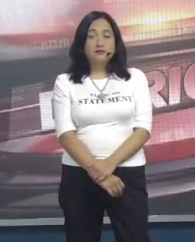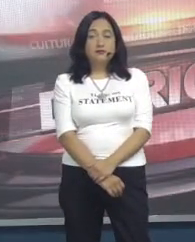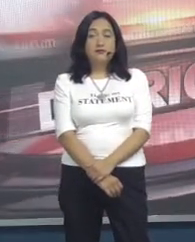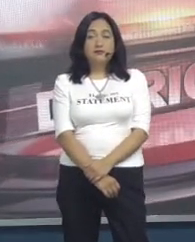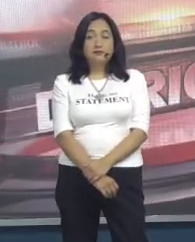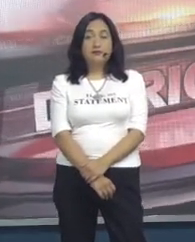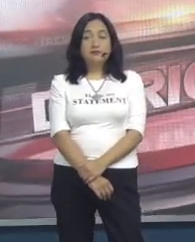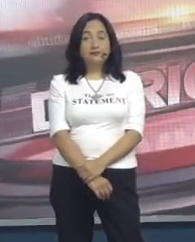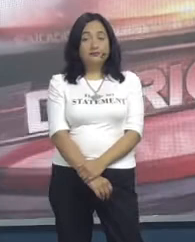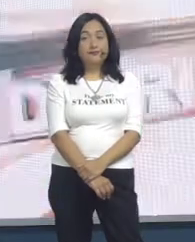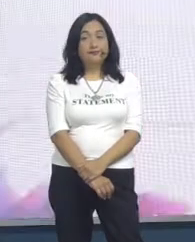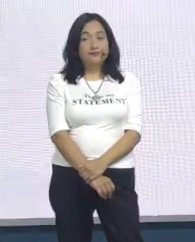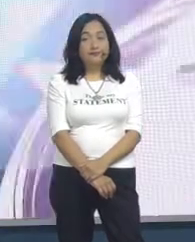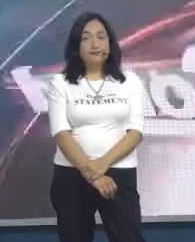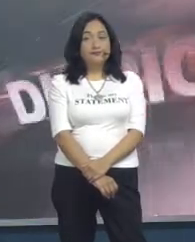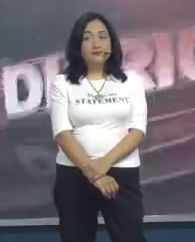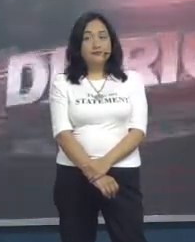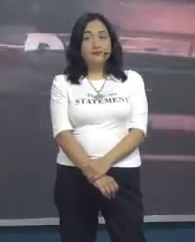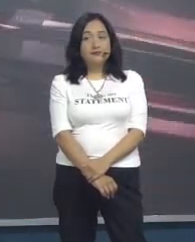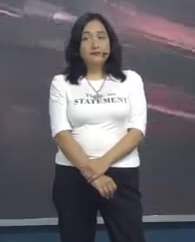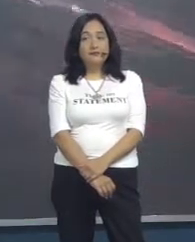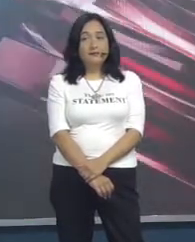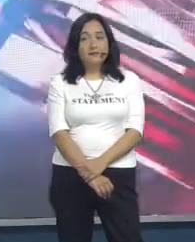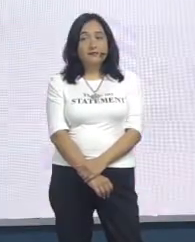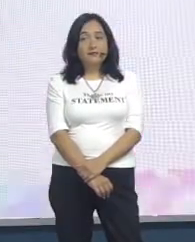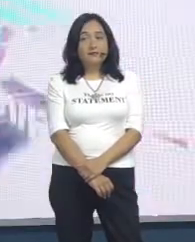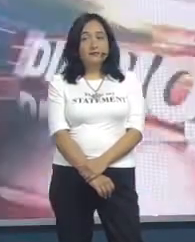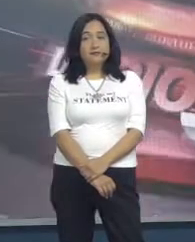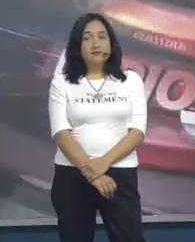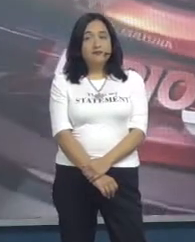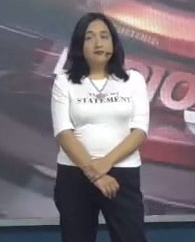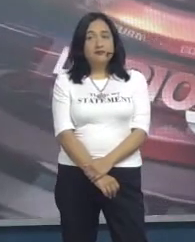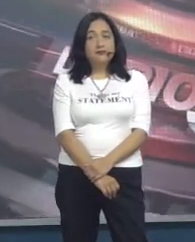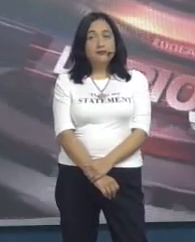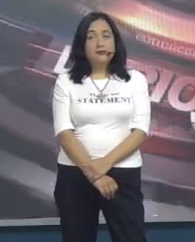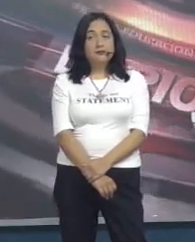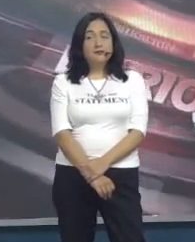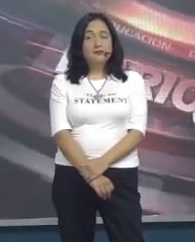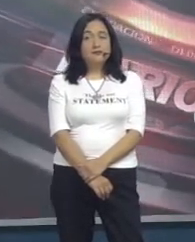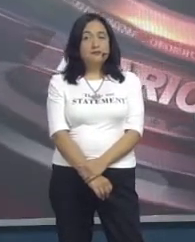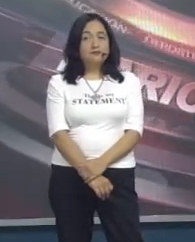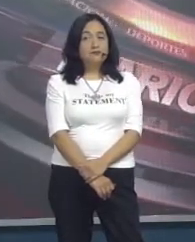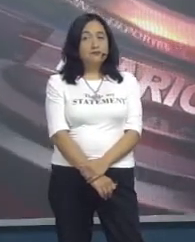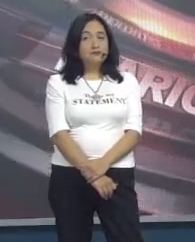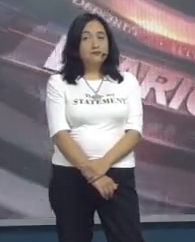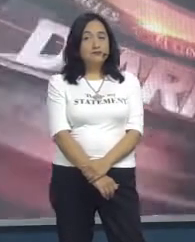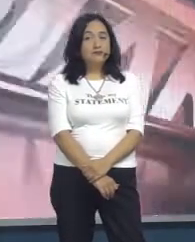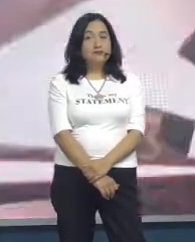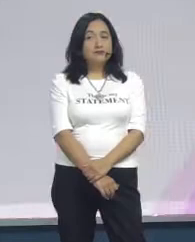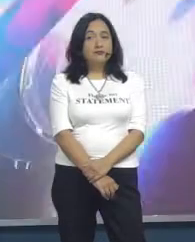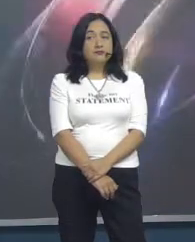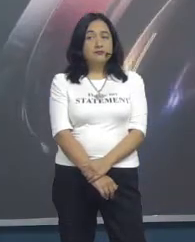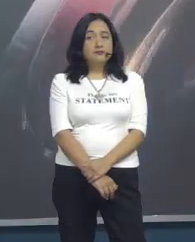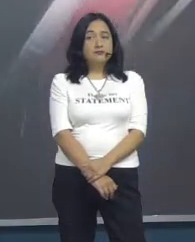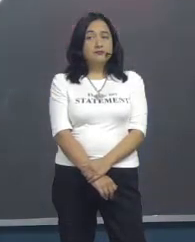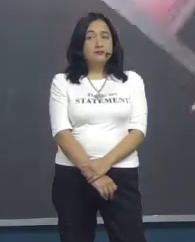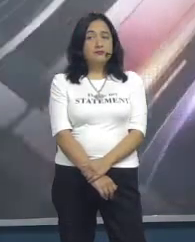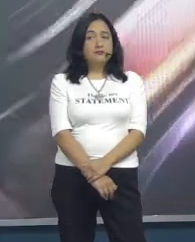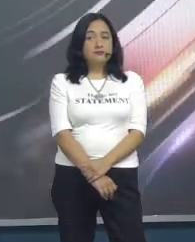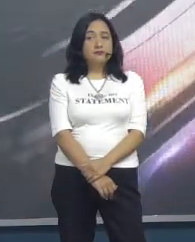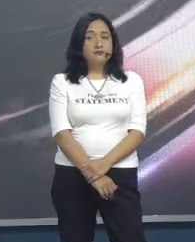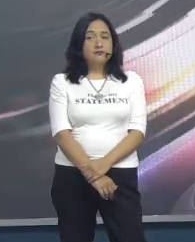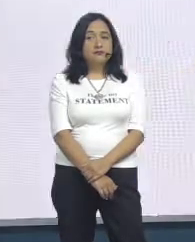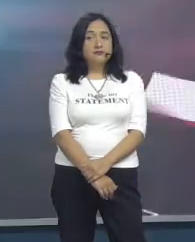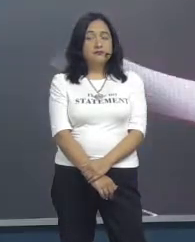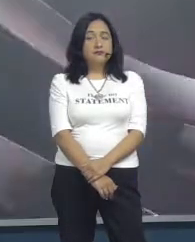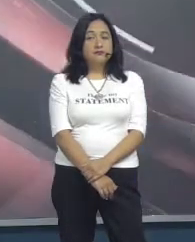esto porque la gente no podía acceder, no podía venir a buscar su boleta o algún tipo de